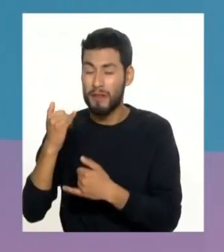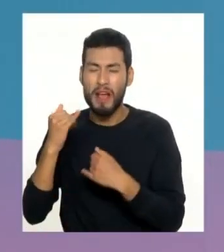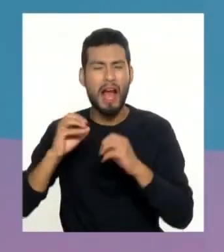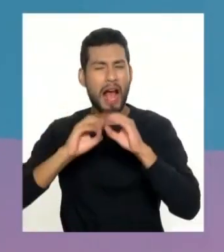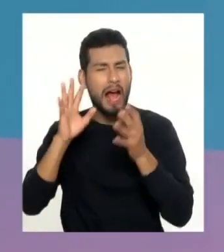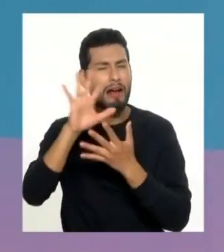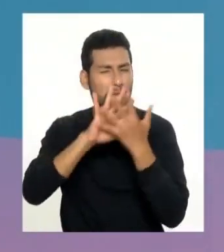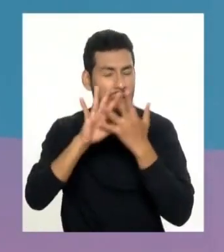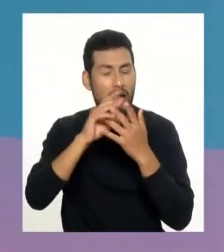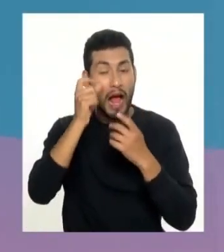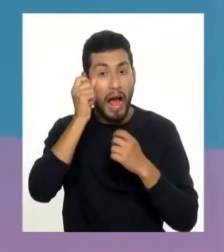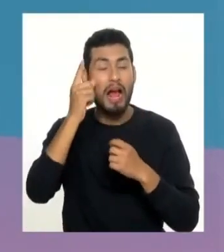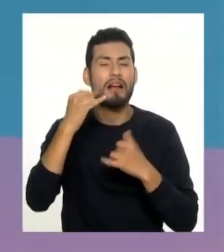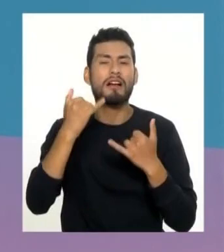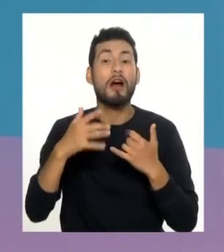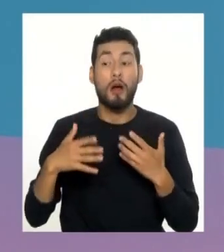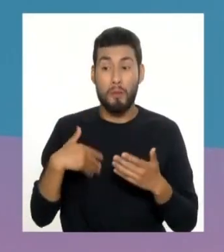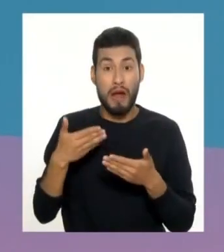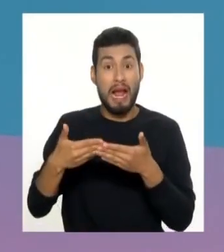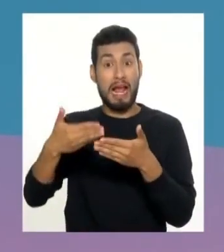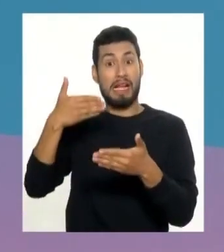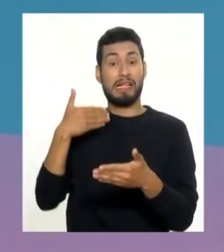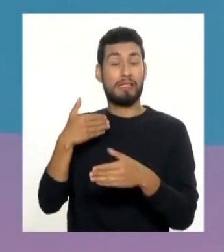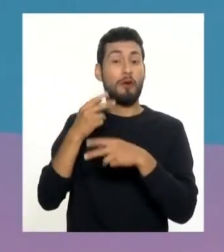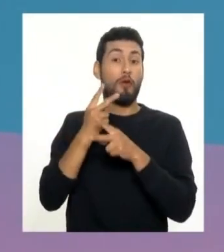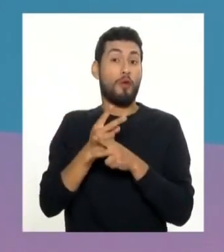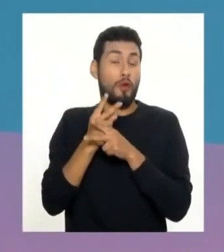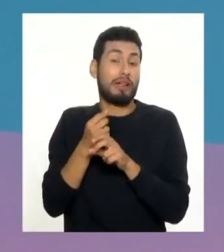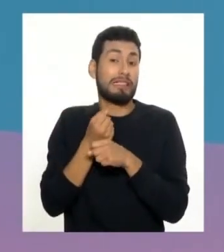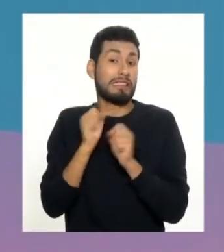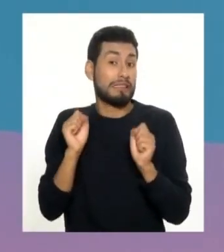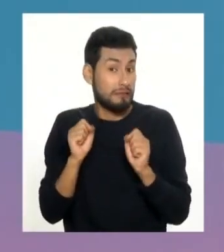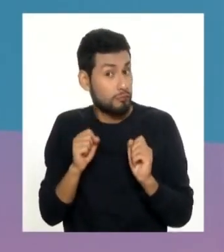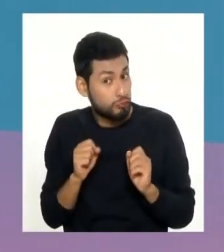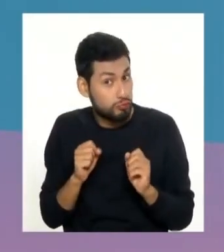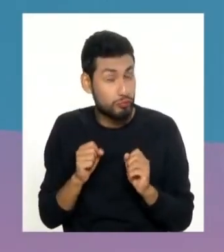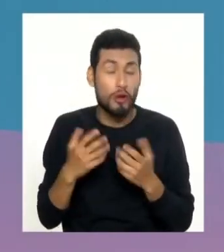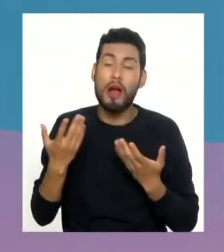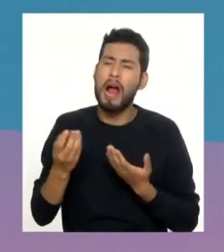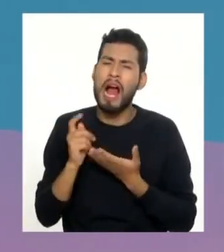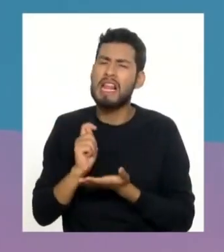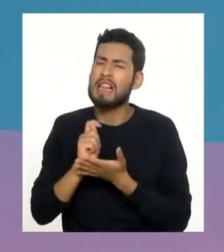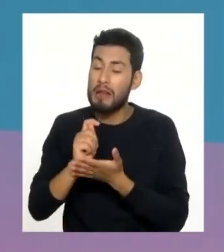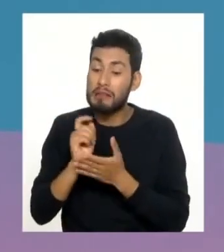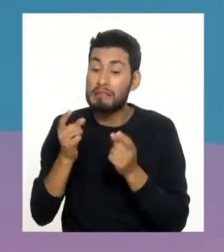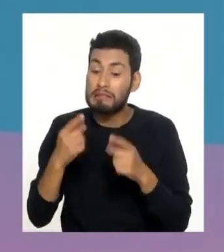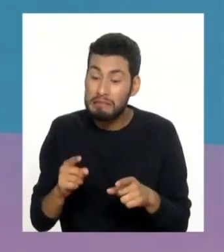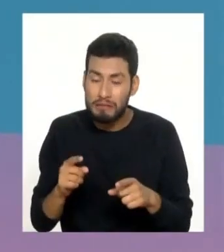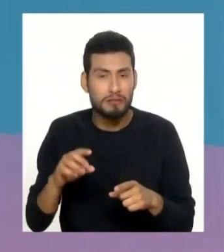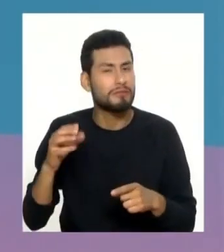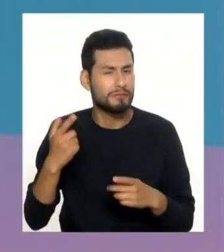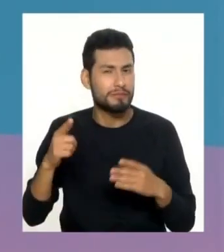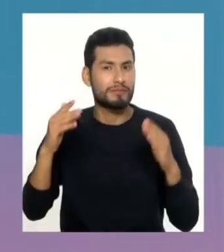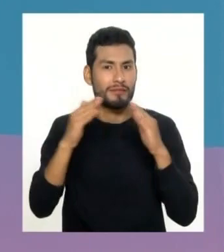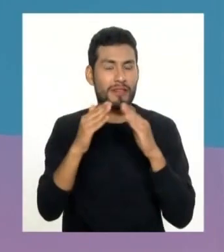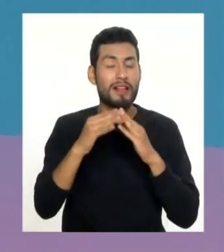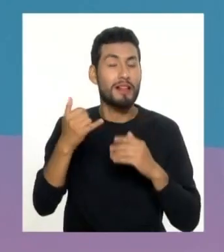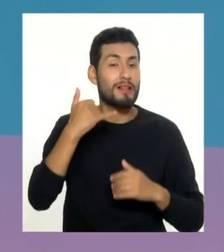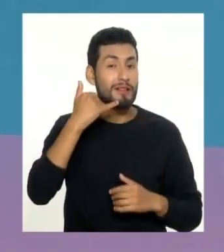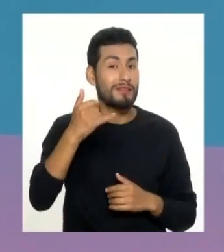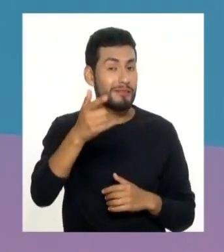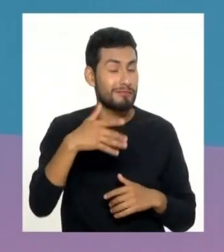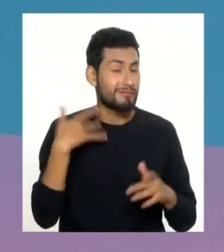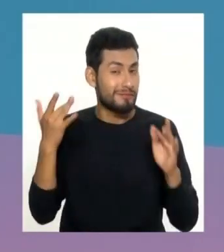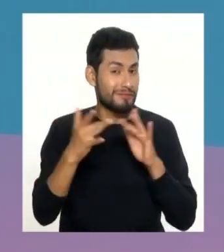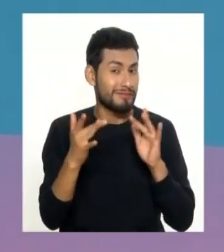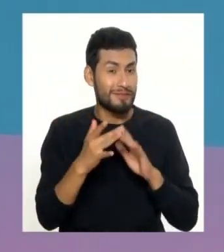cómo podemos prevenirla, si es que hay este factor de poder prevenirla y cuál va a ser el tratamiento Y en casa vamos a dejar los números porque